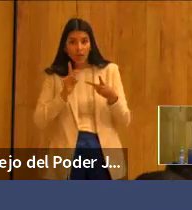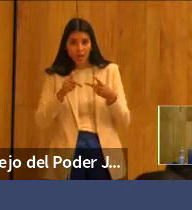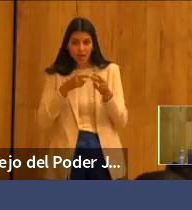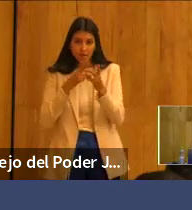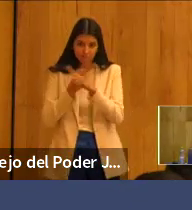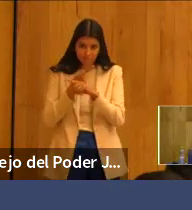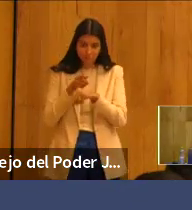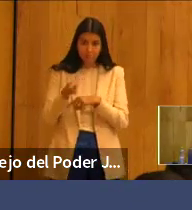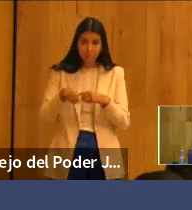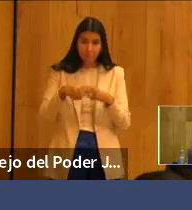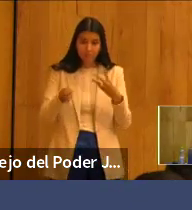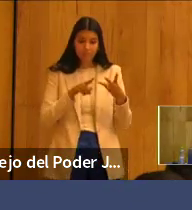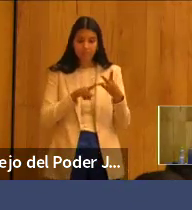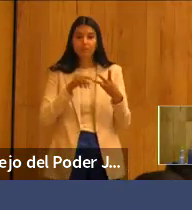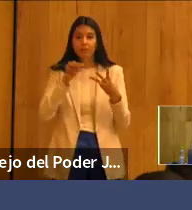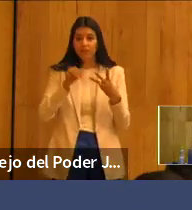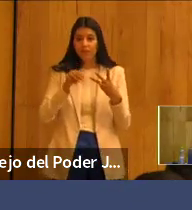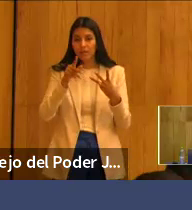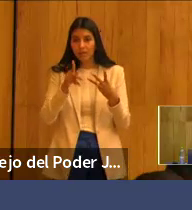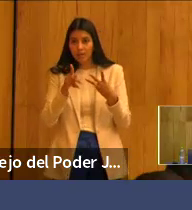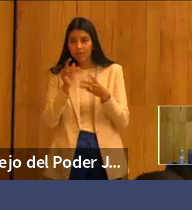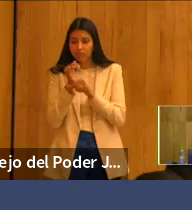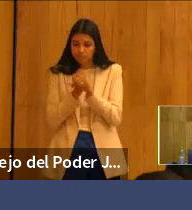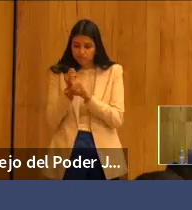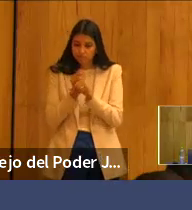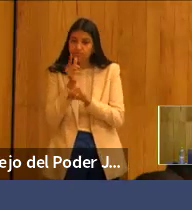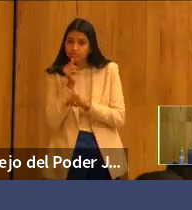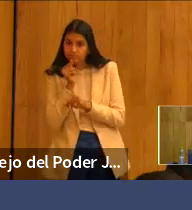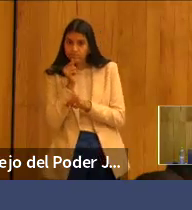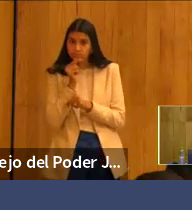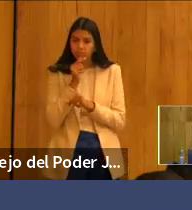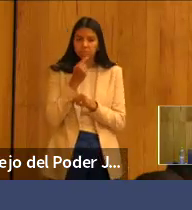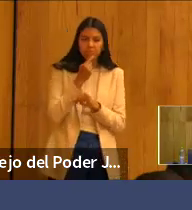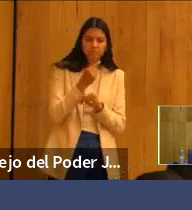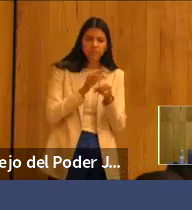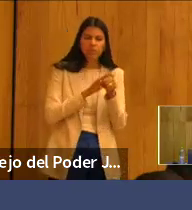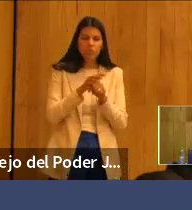Surge entonces uno de los estereotipos, no se les debe de creer a las niñas,